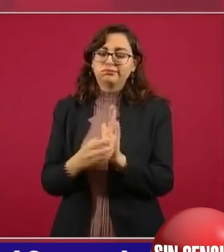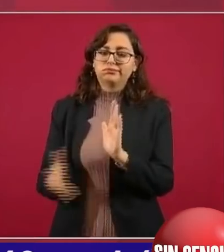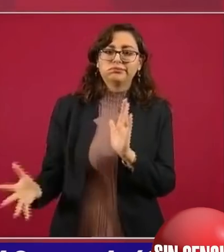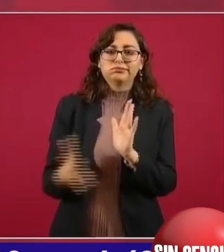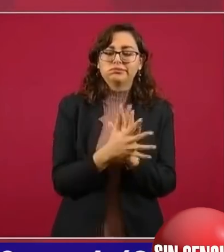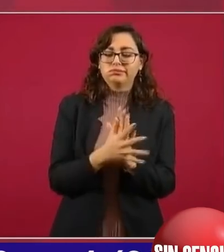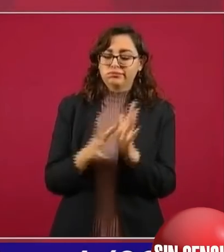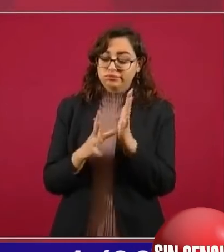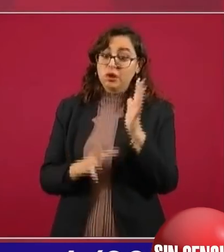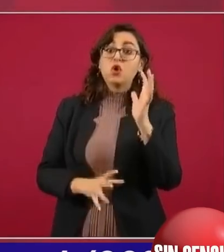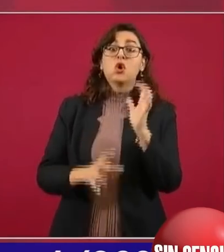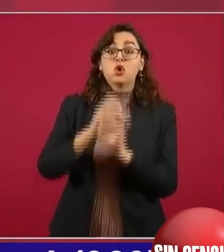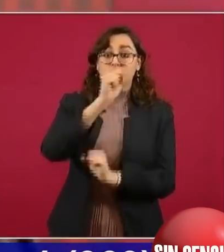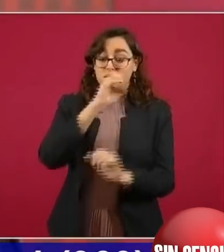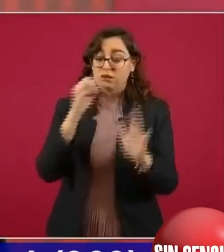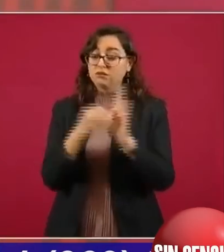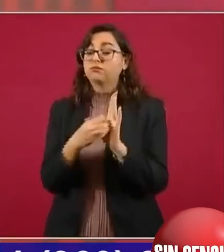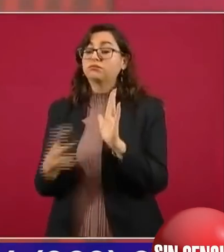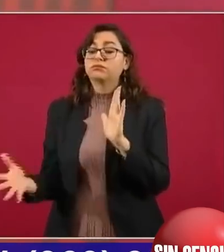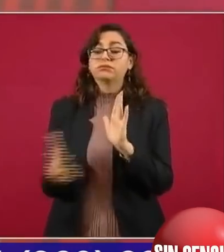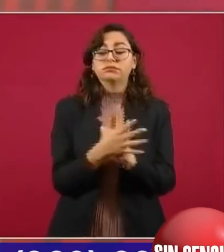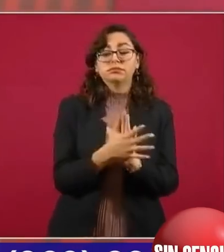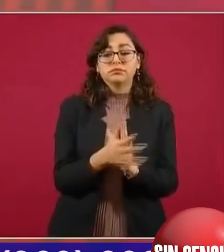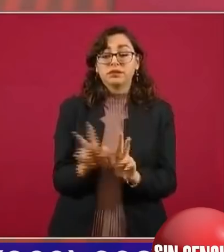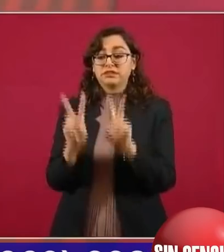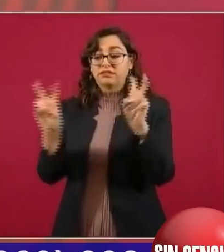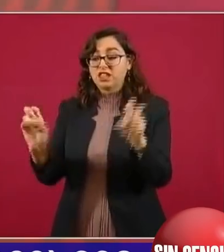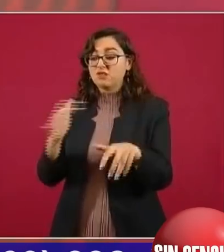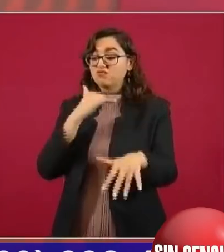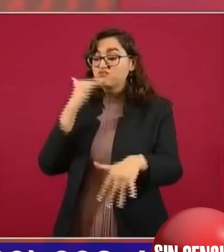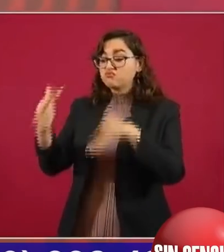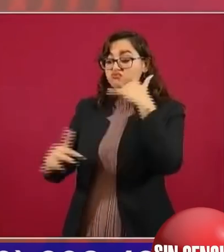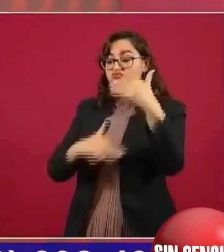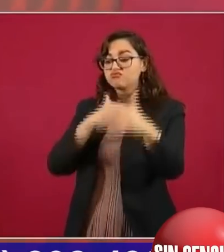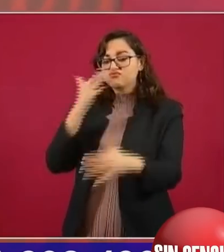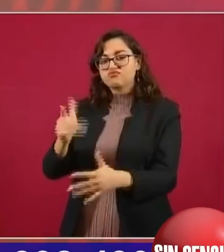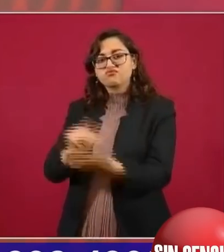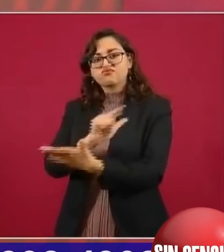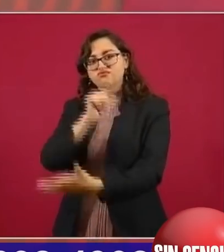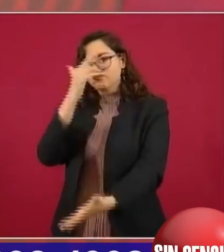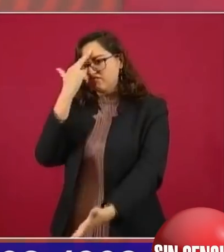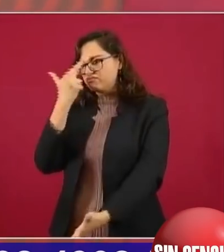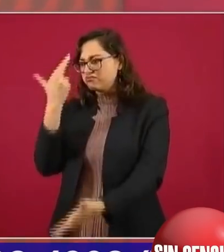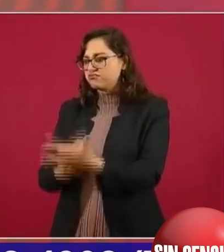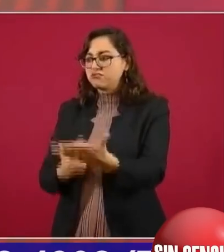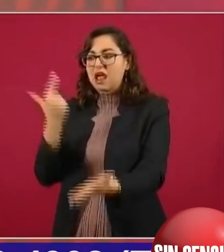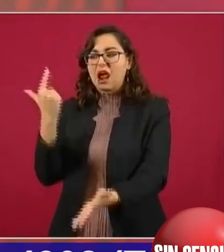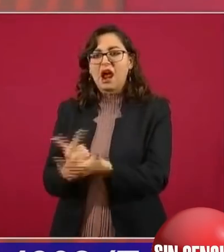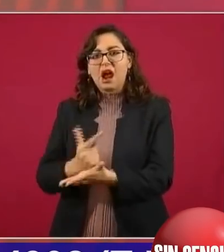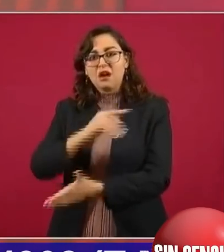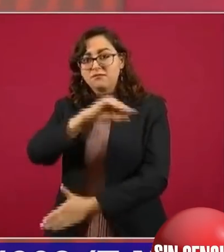la corrupción se considere delito grave. Se hizo una reforma al Código Penal.